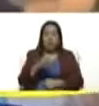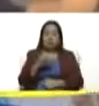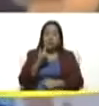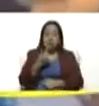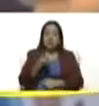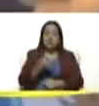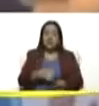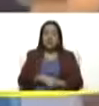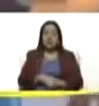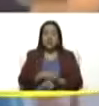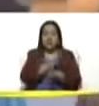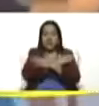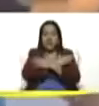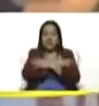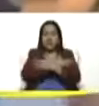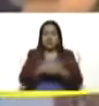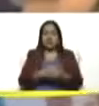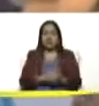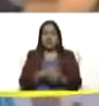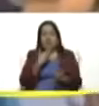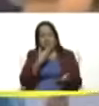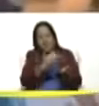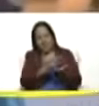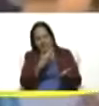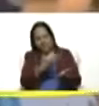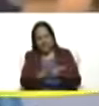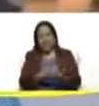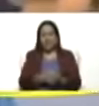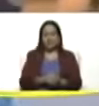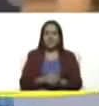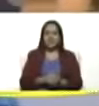Sí. Lo felicito, pues. Gracias, gracias.